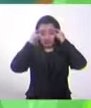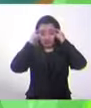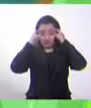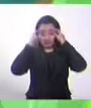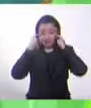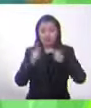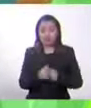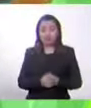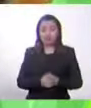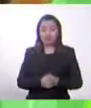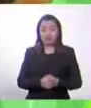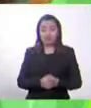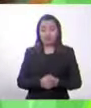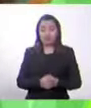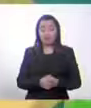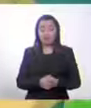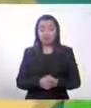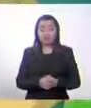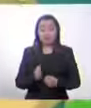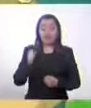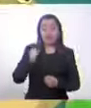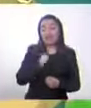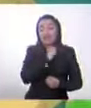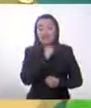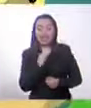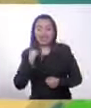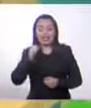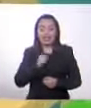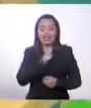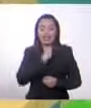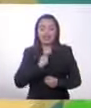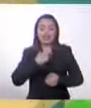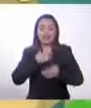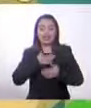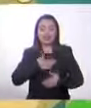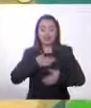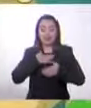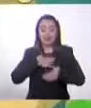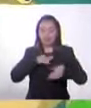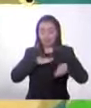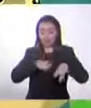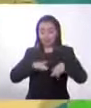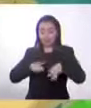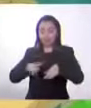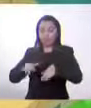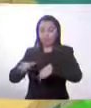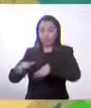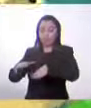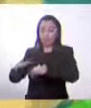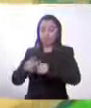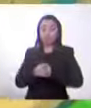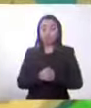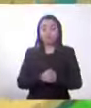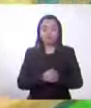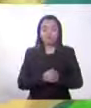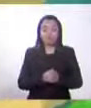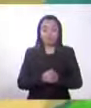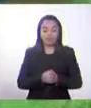Pero primero cantemos una cancioncita para calmar al señor río. ¡Buena idea, Guille!